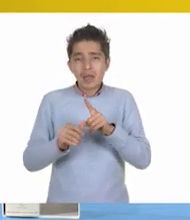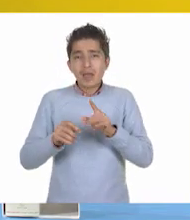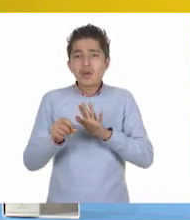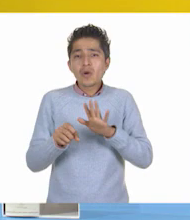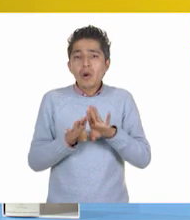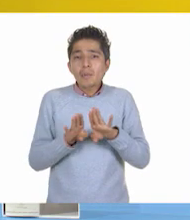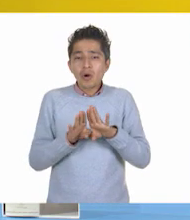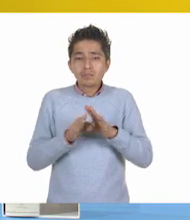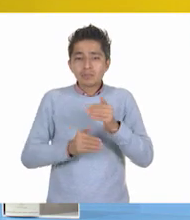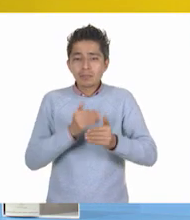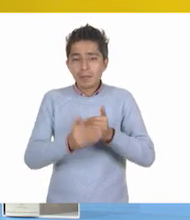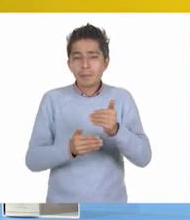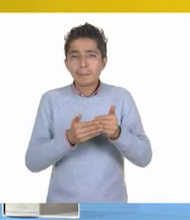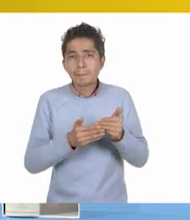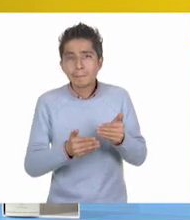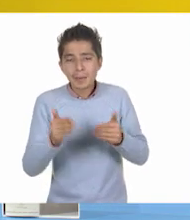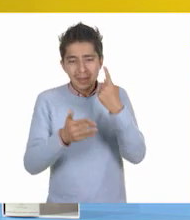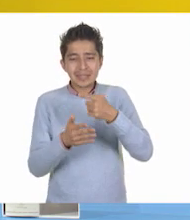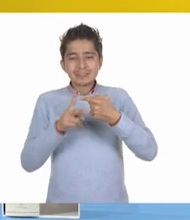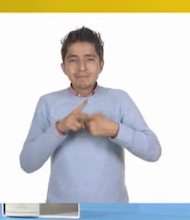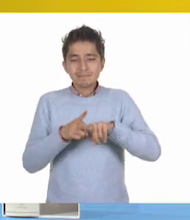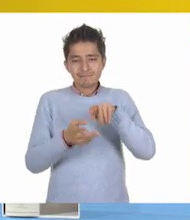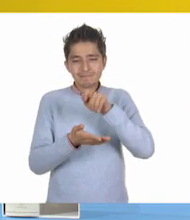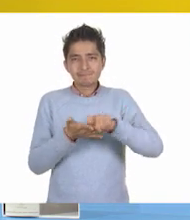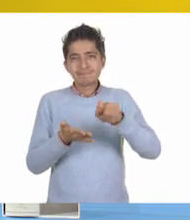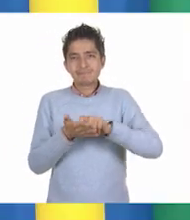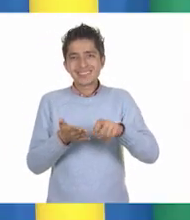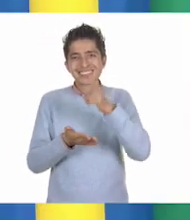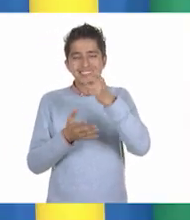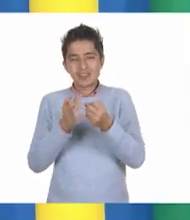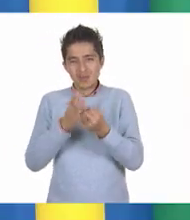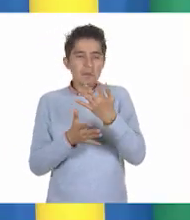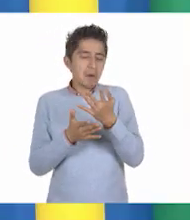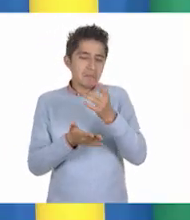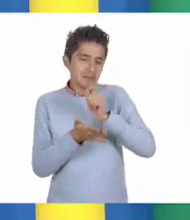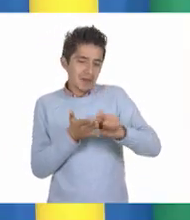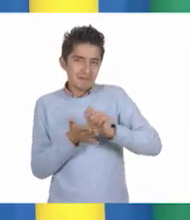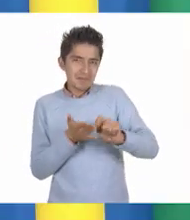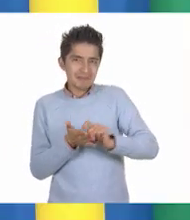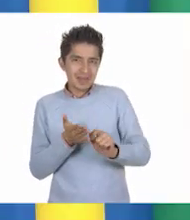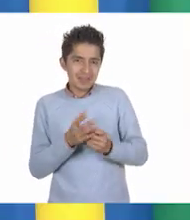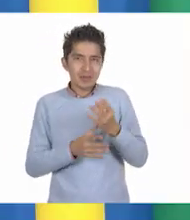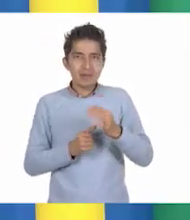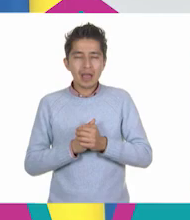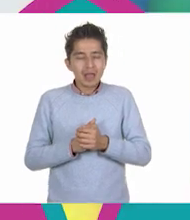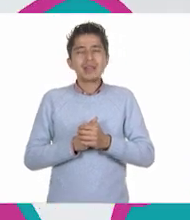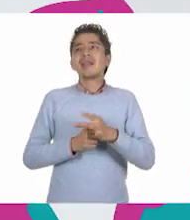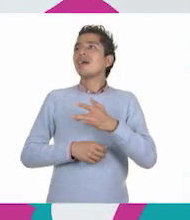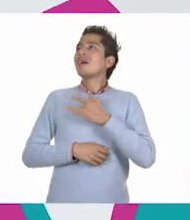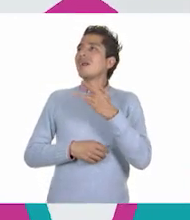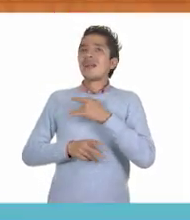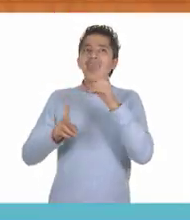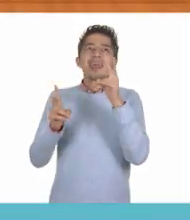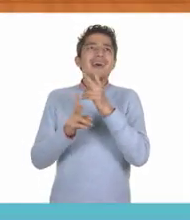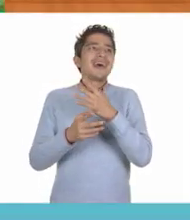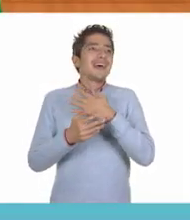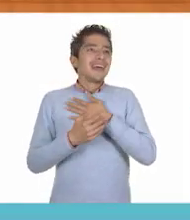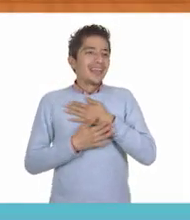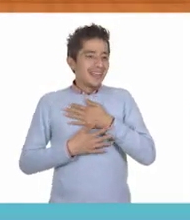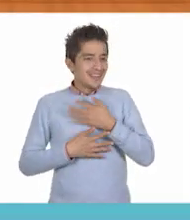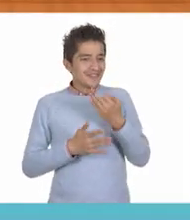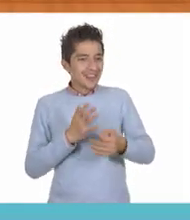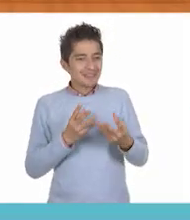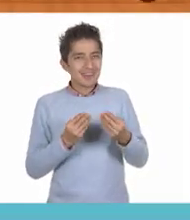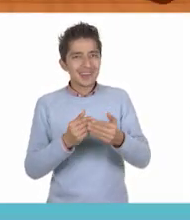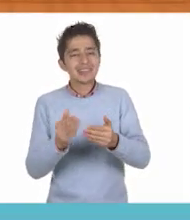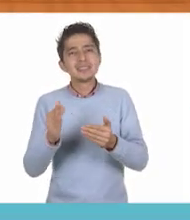a seguir para iniciar con la escritura de nuestro borrador. Hasta me quedé sin aliento, Gaby. Y no quiero parecer